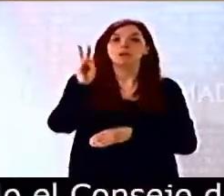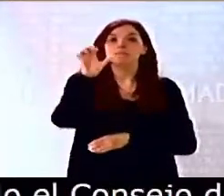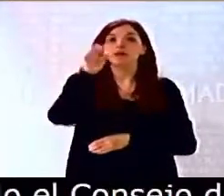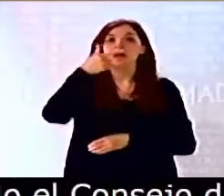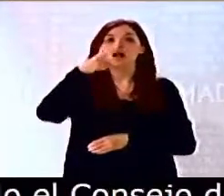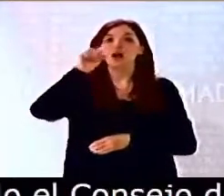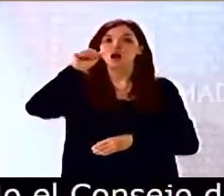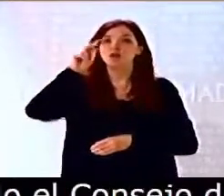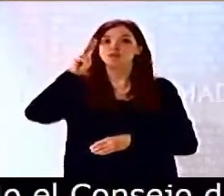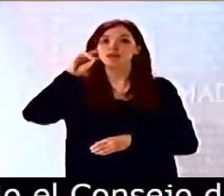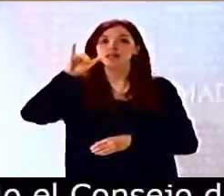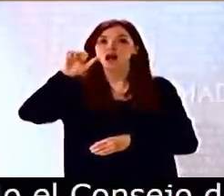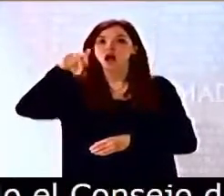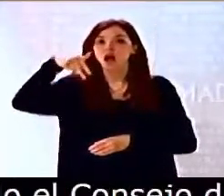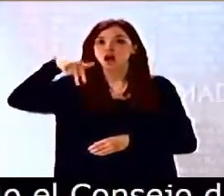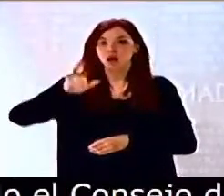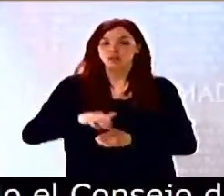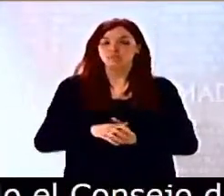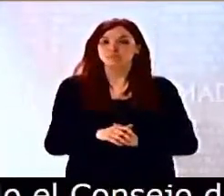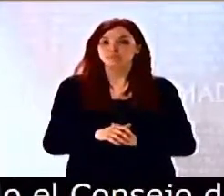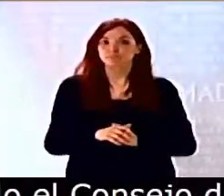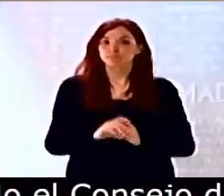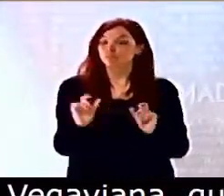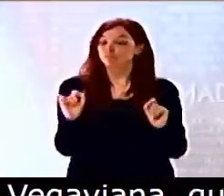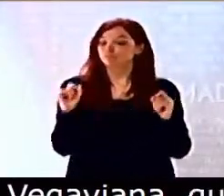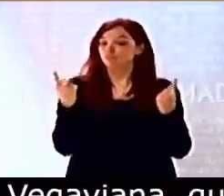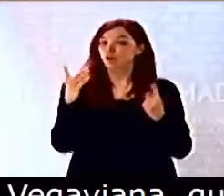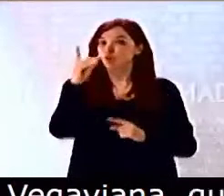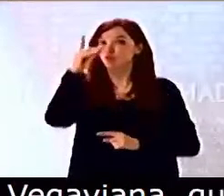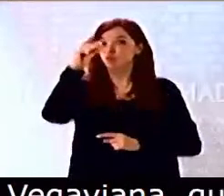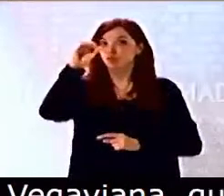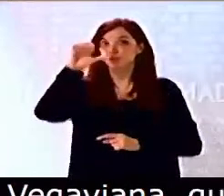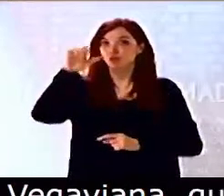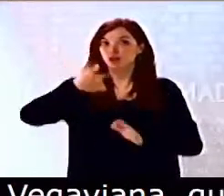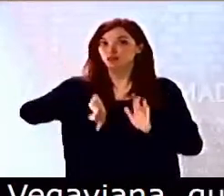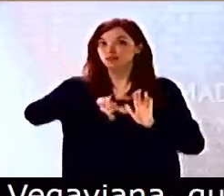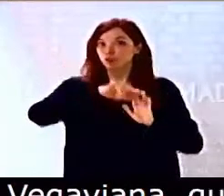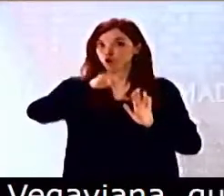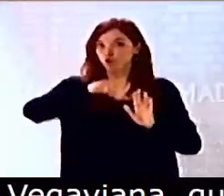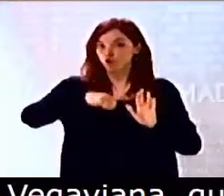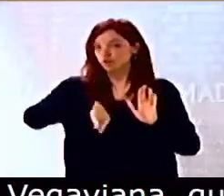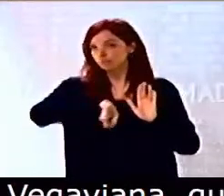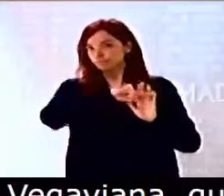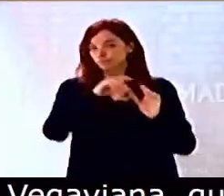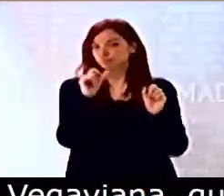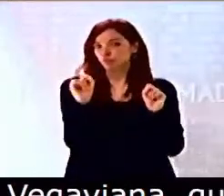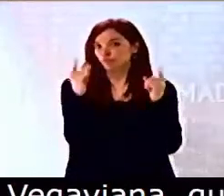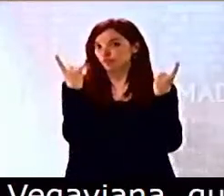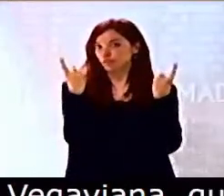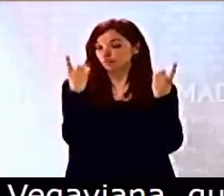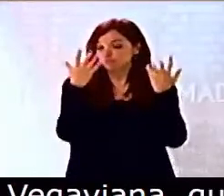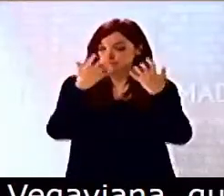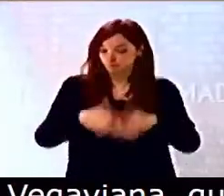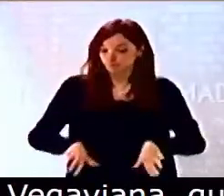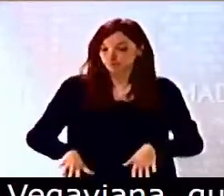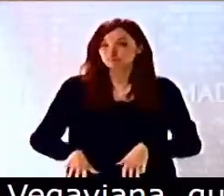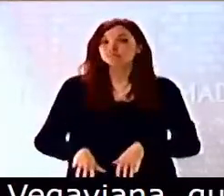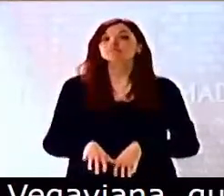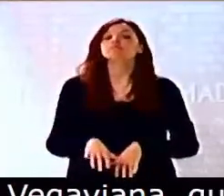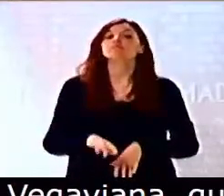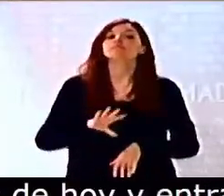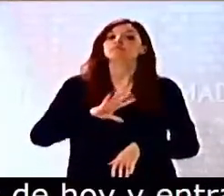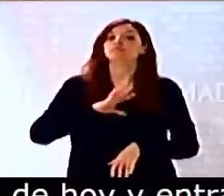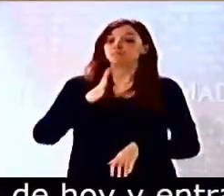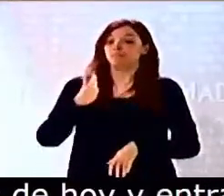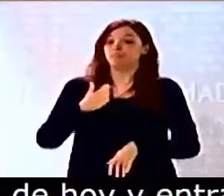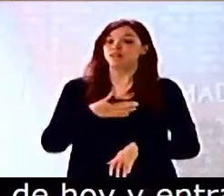se publicará en el Diario Oficial de Extremadura del día de hoy y entrará en vigor a las 0 horas del